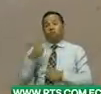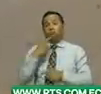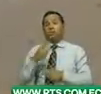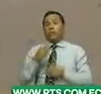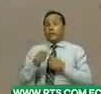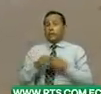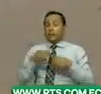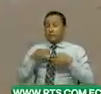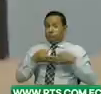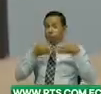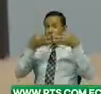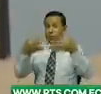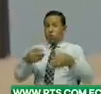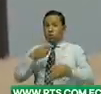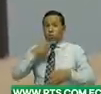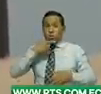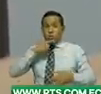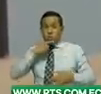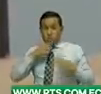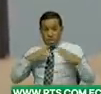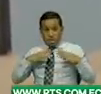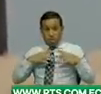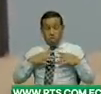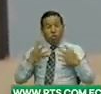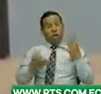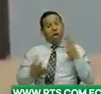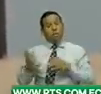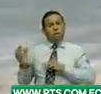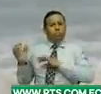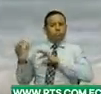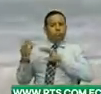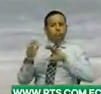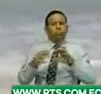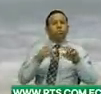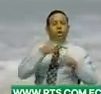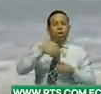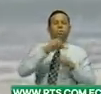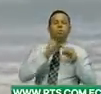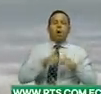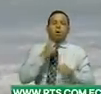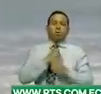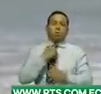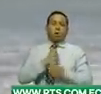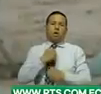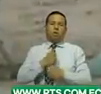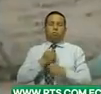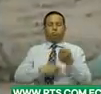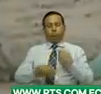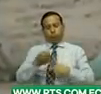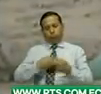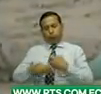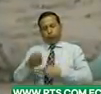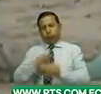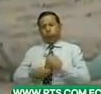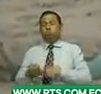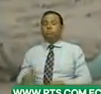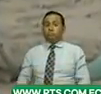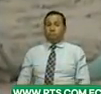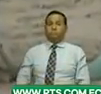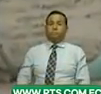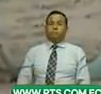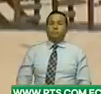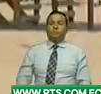dejen buenas ganancias. Para el año pasado, Carnavales representó la llegada de aproximadamente unos 300,000